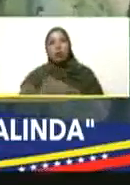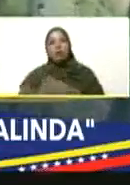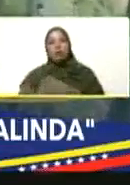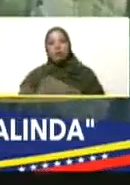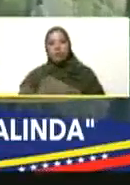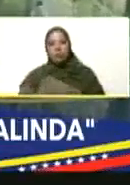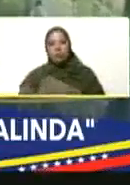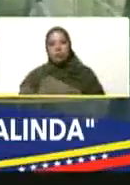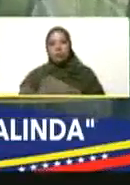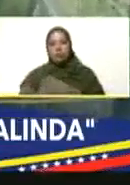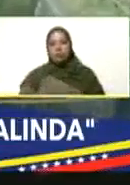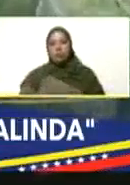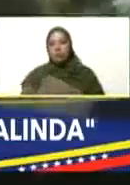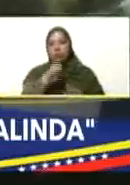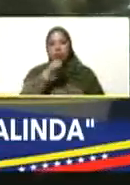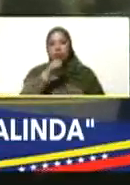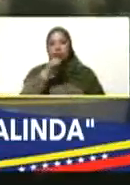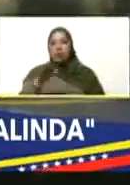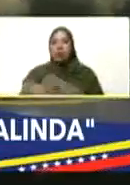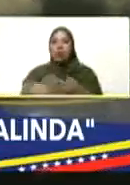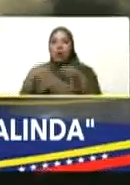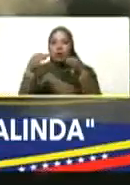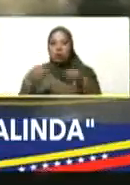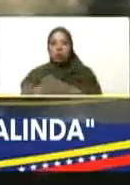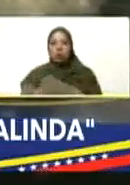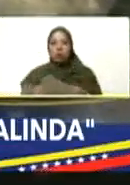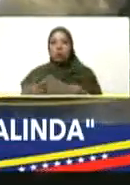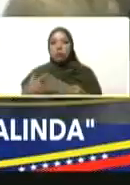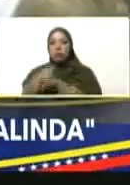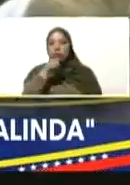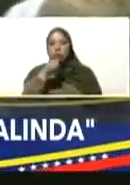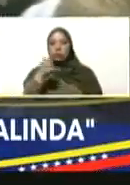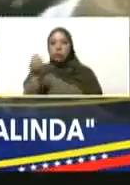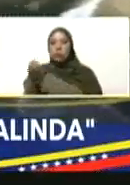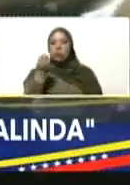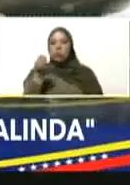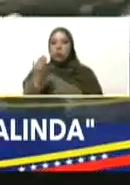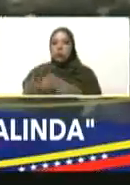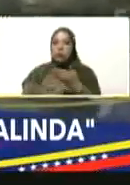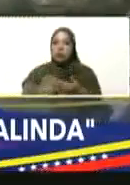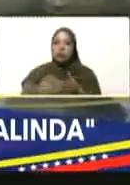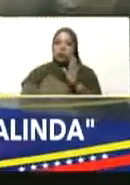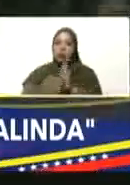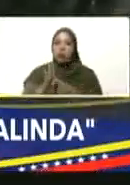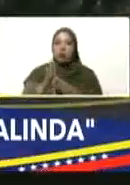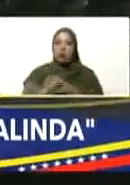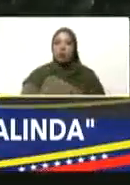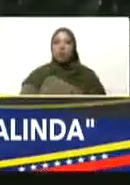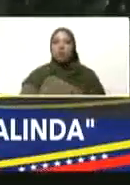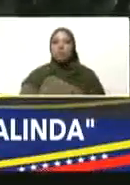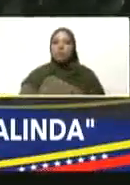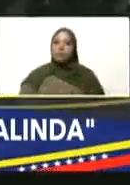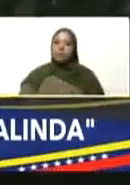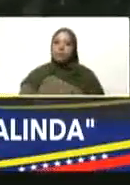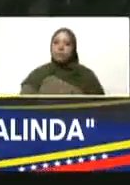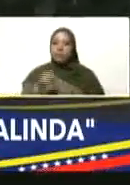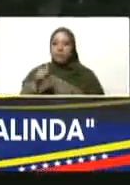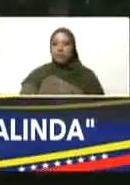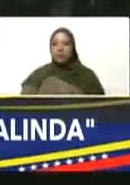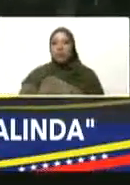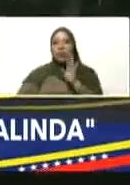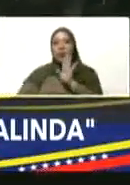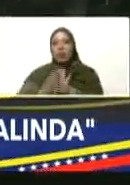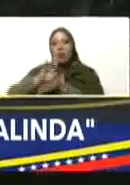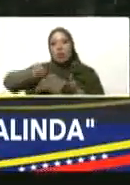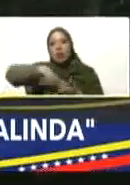nosotros seguiremos asegurando la senda del crecimiento económico y con ello el